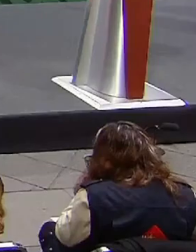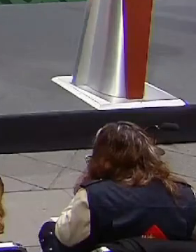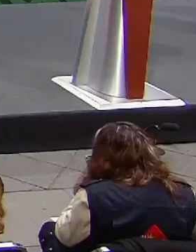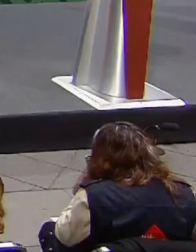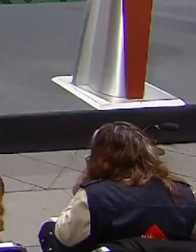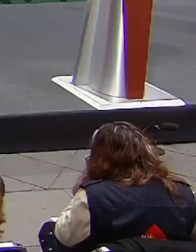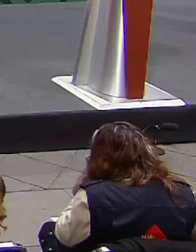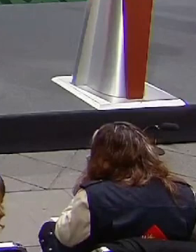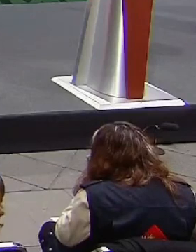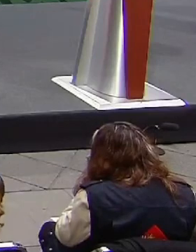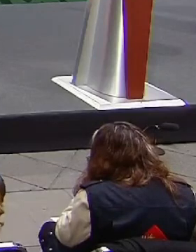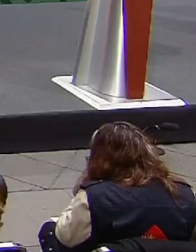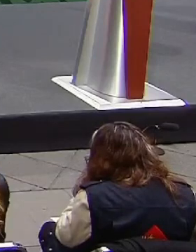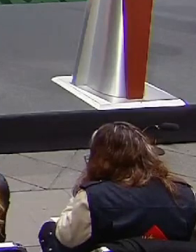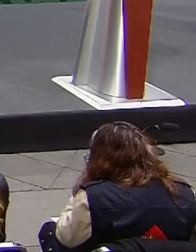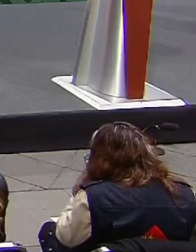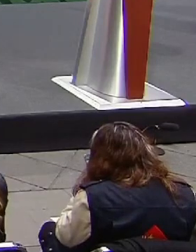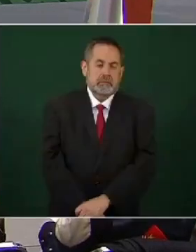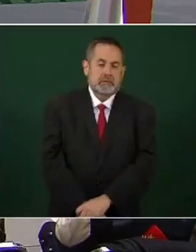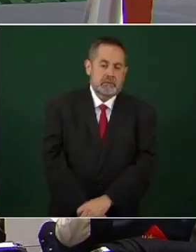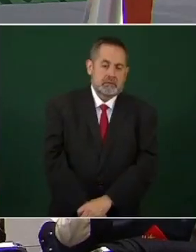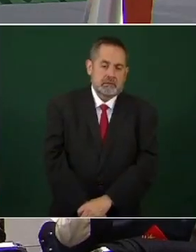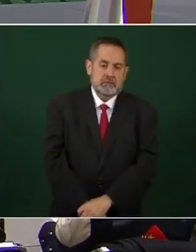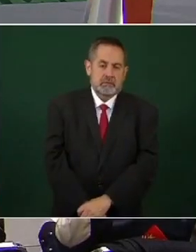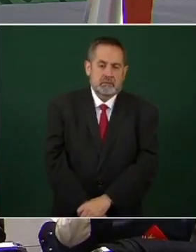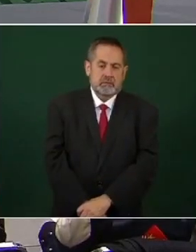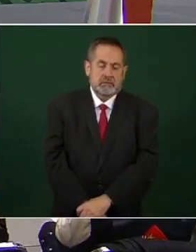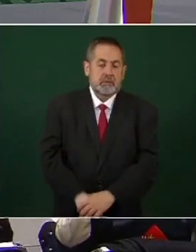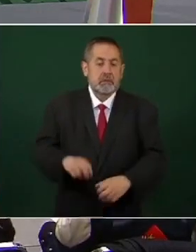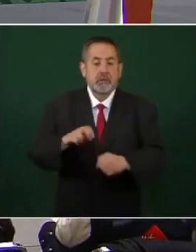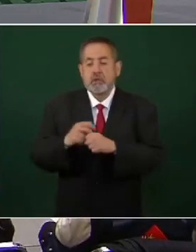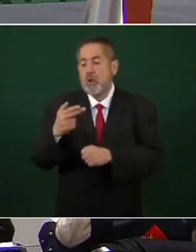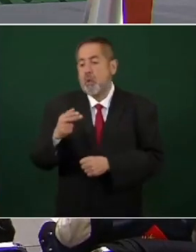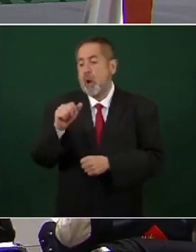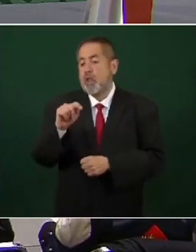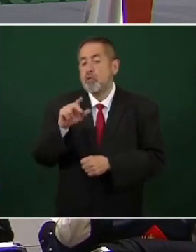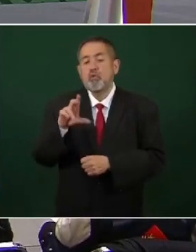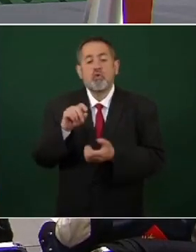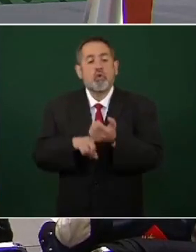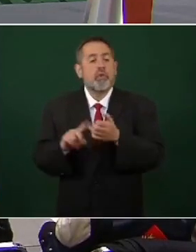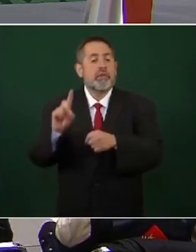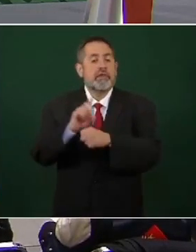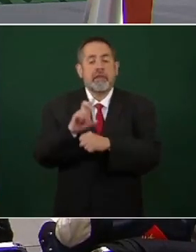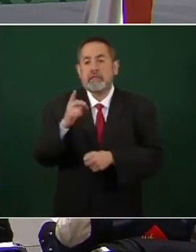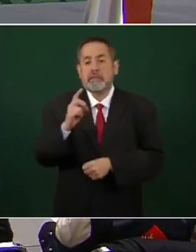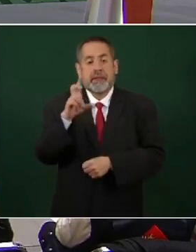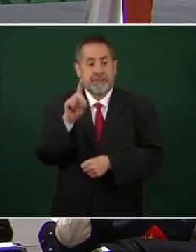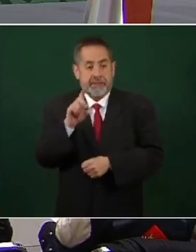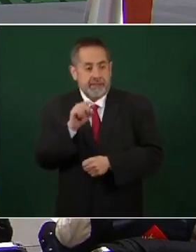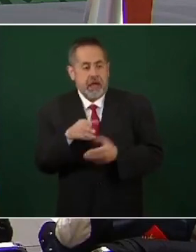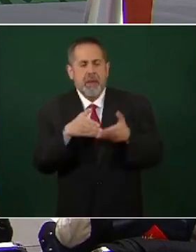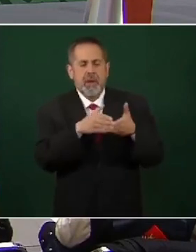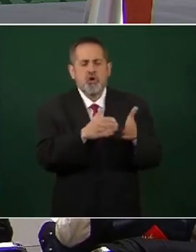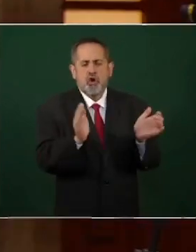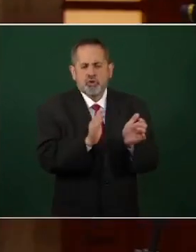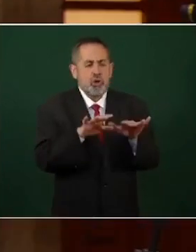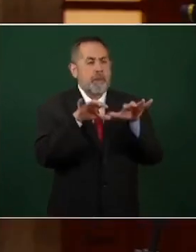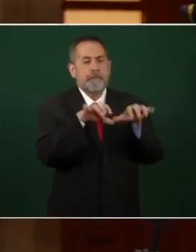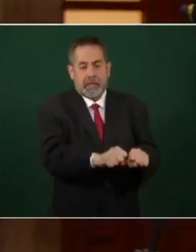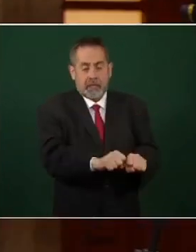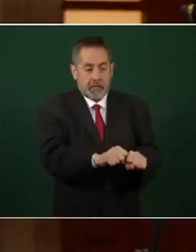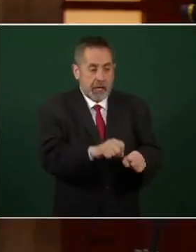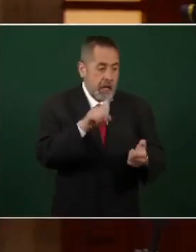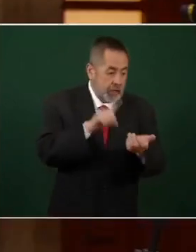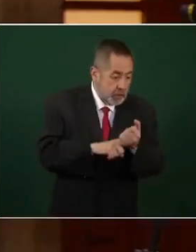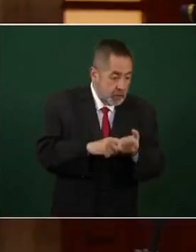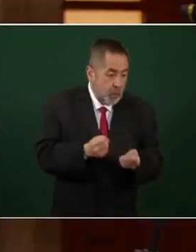la Fiscalía General de la República en Huatulco. Esto fue el día 30 de diciembre, se aseguró una embarcación menor con un